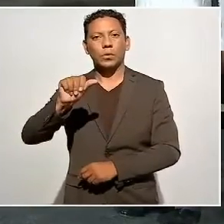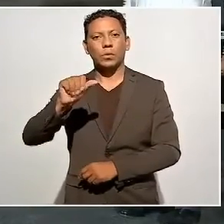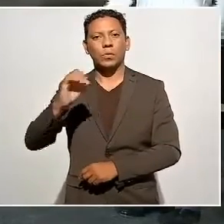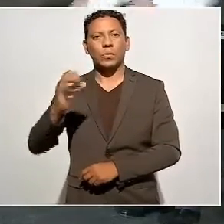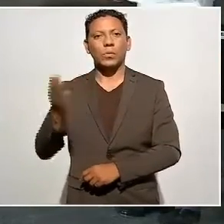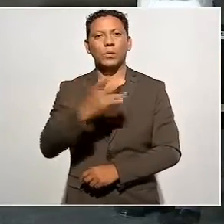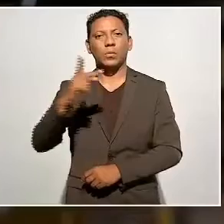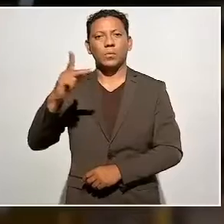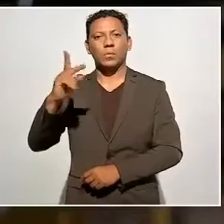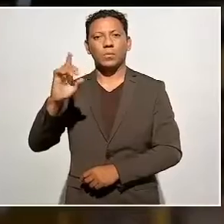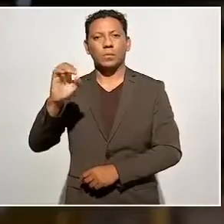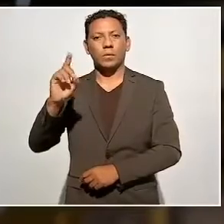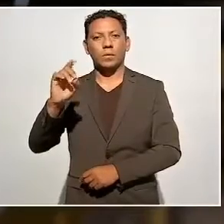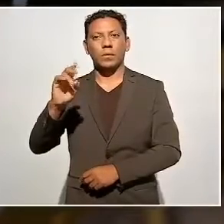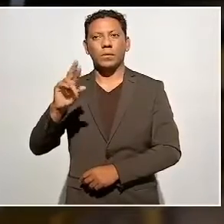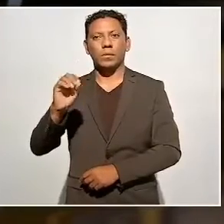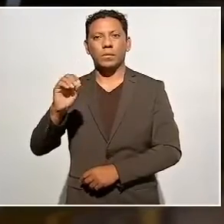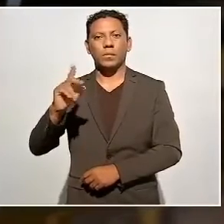Parreira.